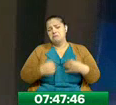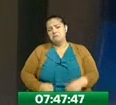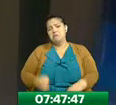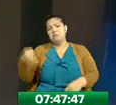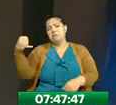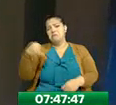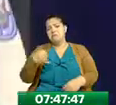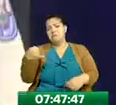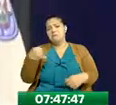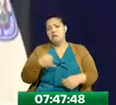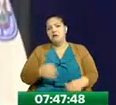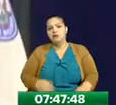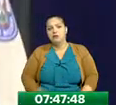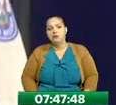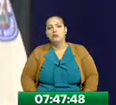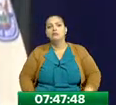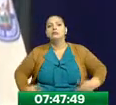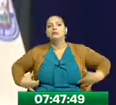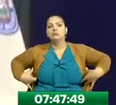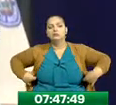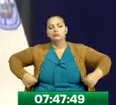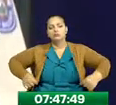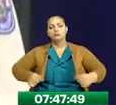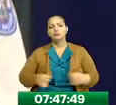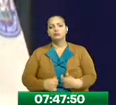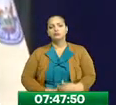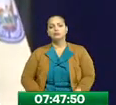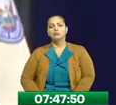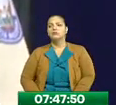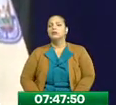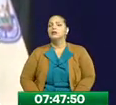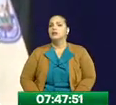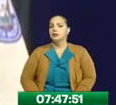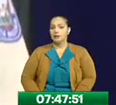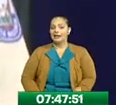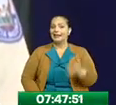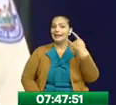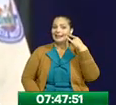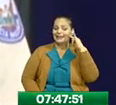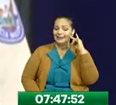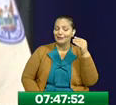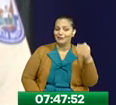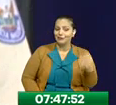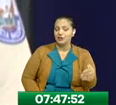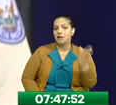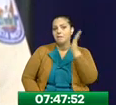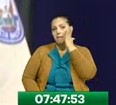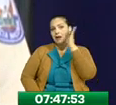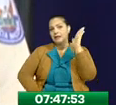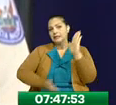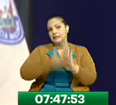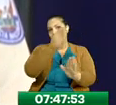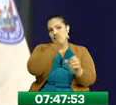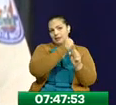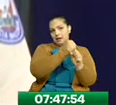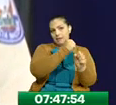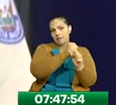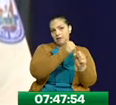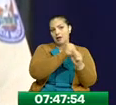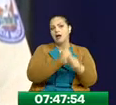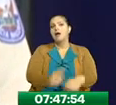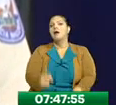violencia de género. El hecho se habría suscitado mientras la madre de la víctima se encontraba trabajando y el hoy detenido estaba a